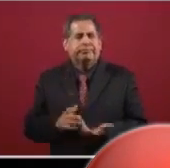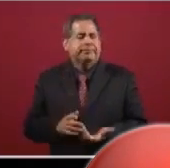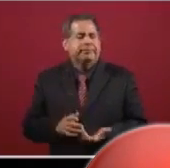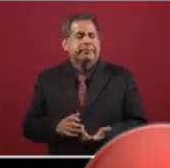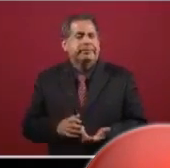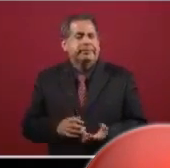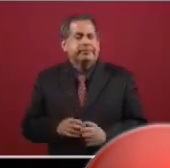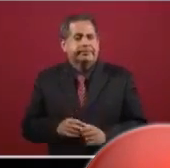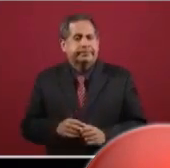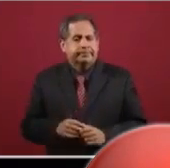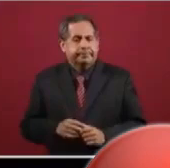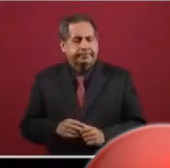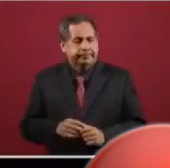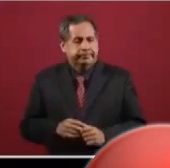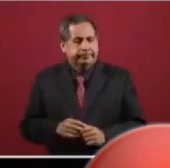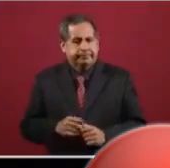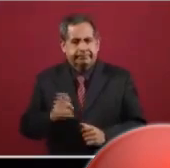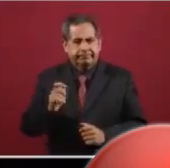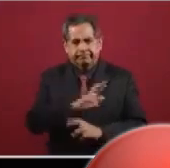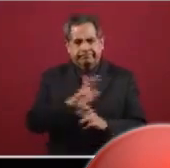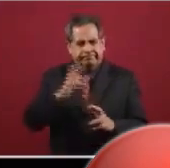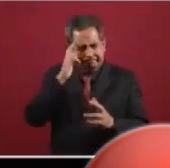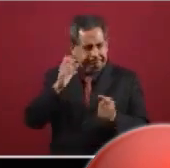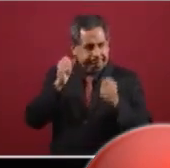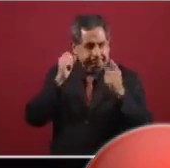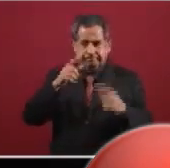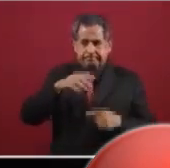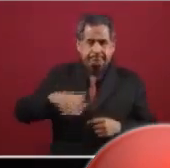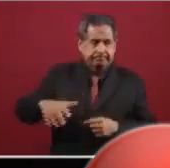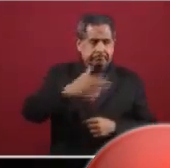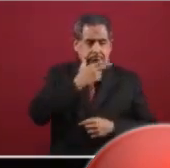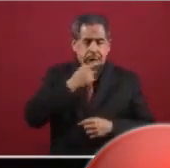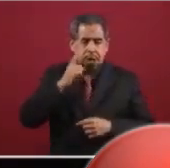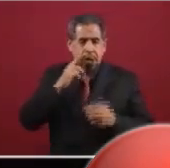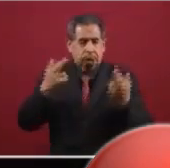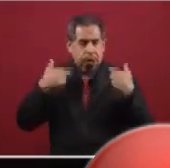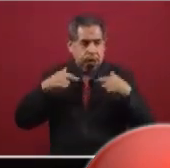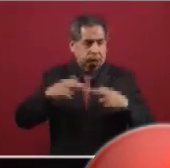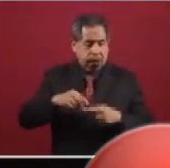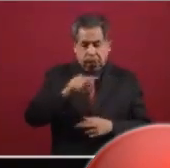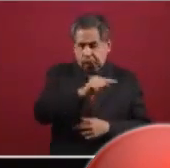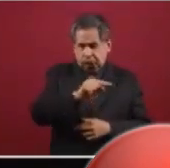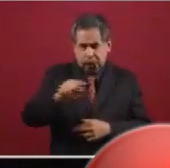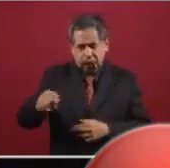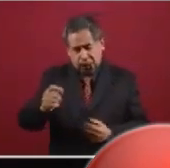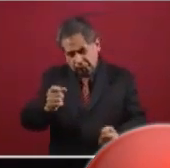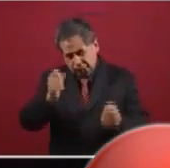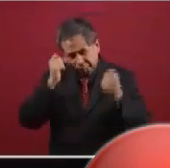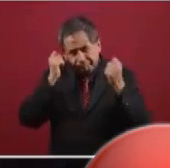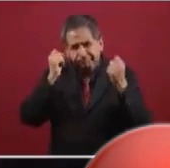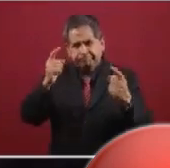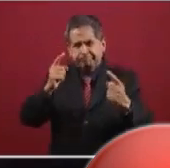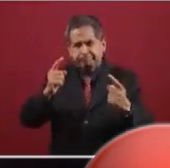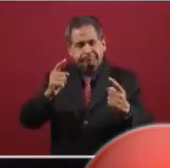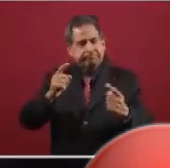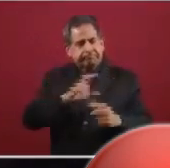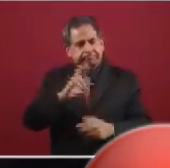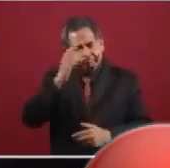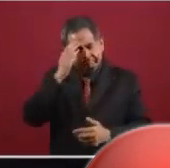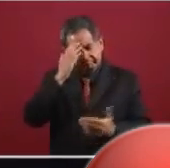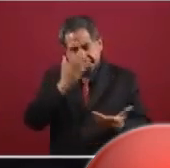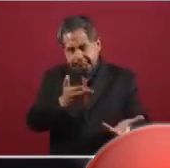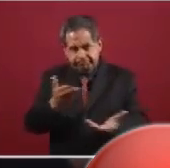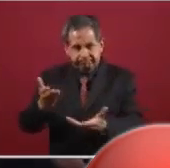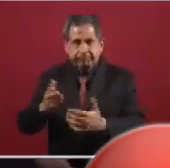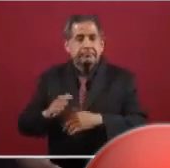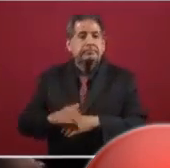reconocimiento a las maestras, a los maestros de México,